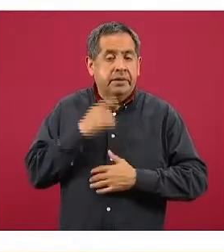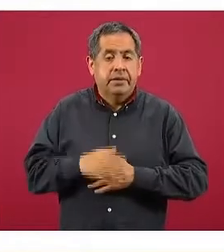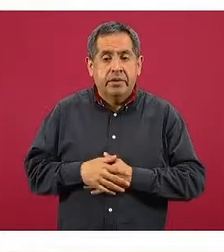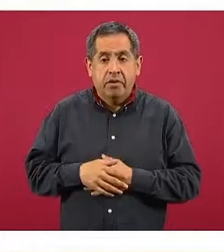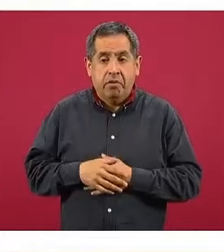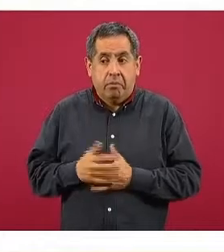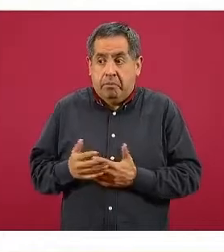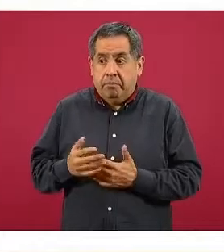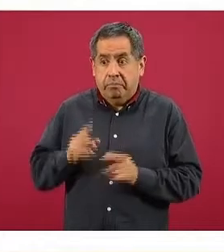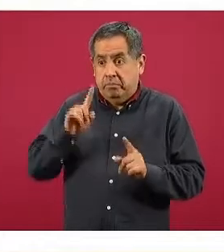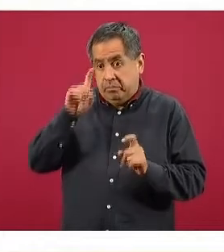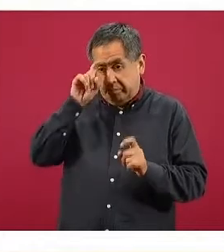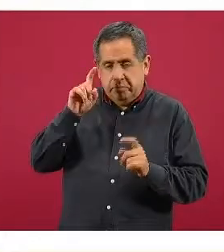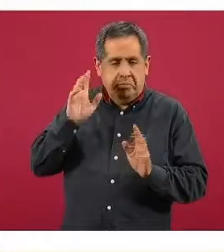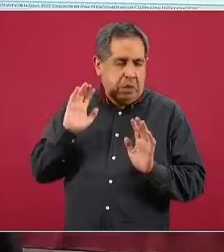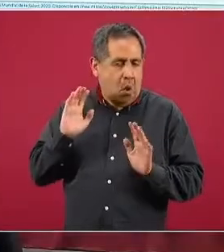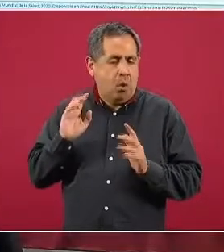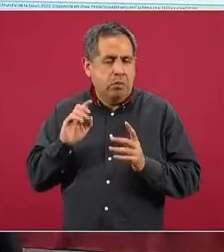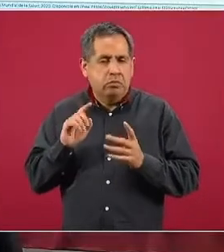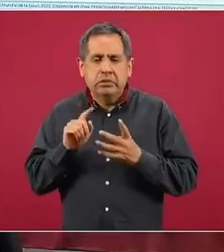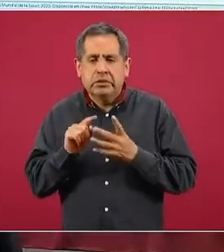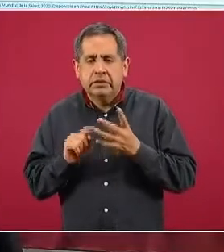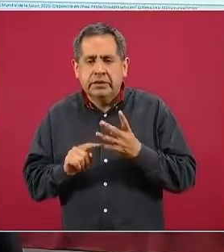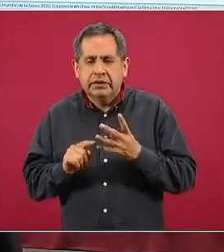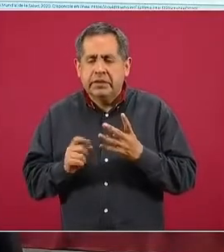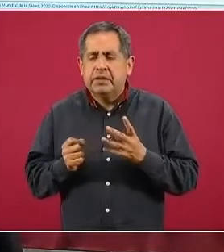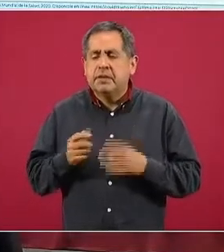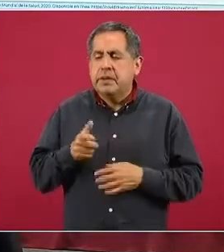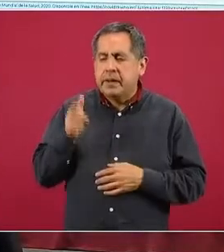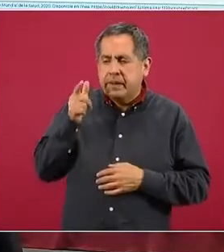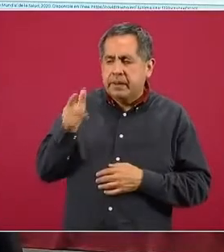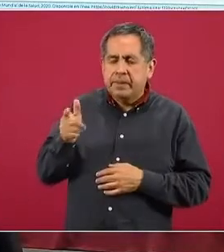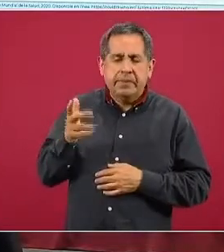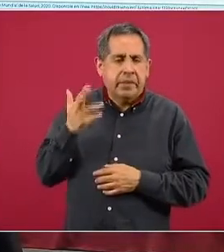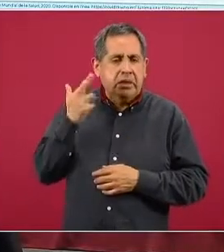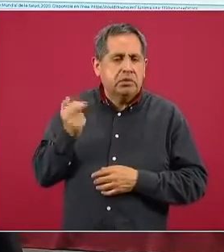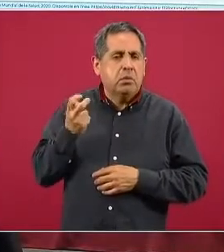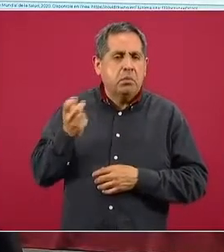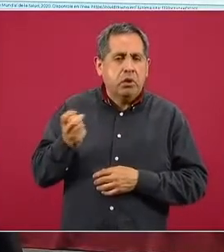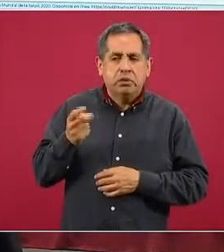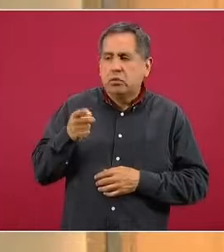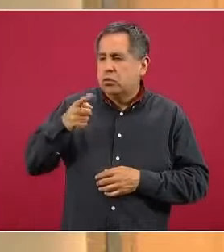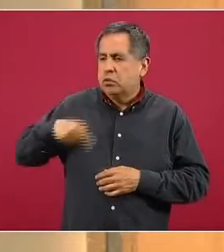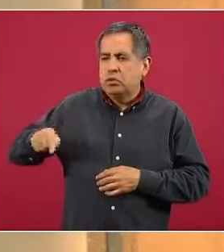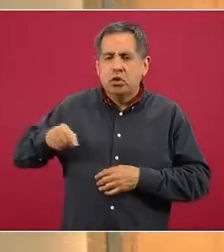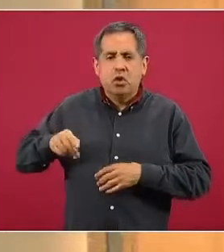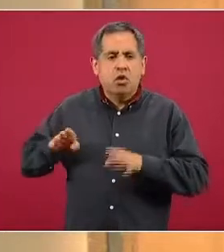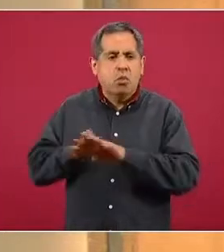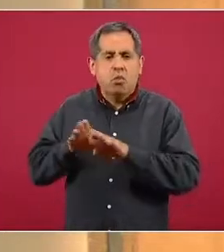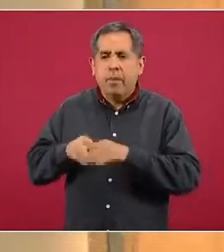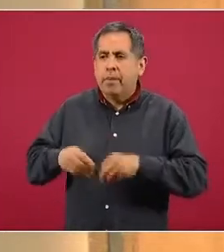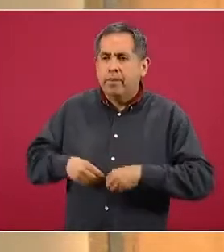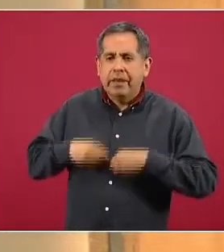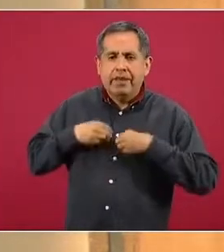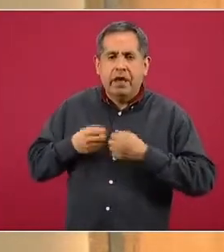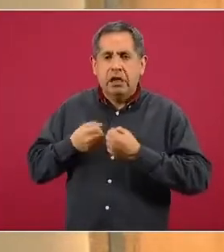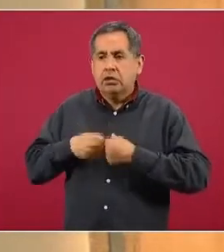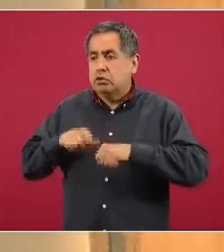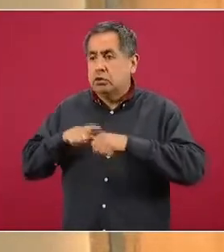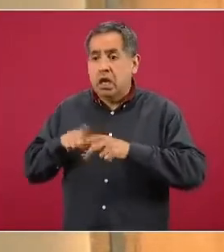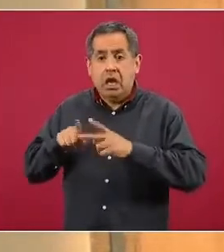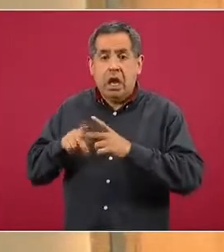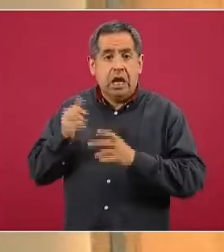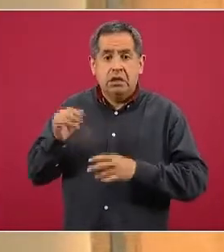en incógnita, pero existen algunos elementos que tienen que ver con la organización social, con la disciplina